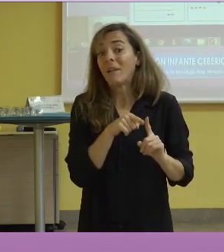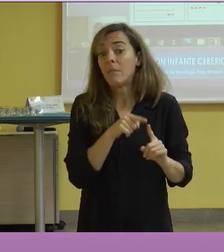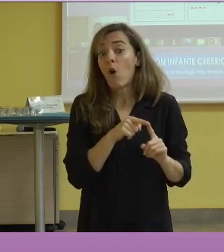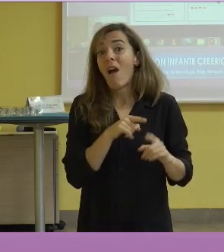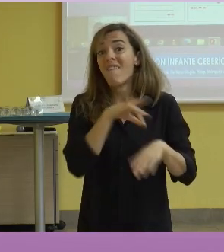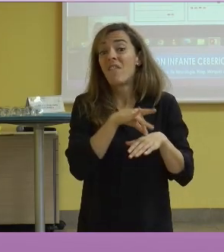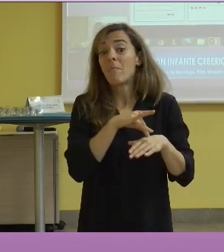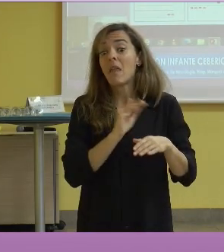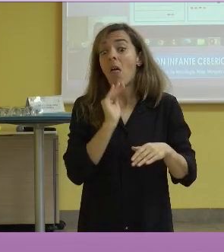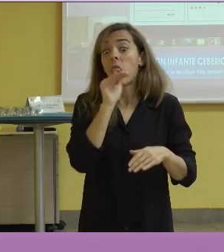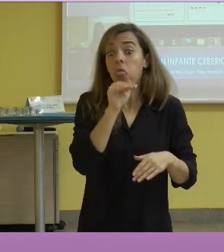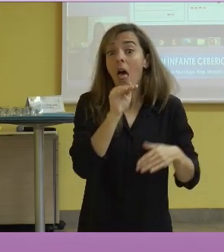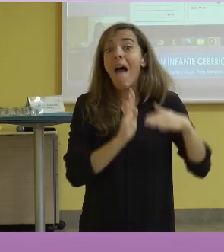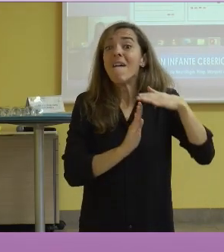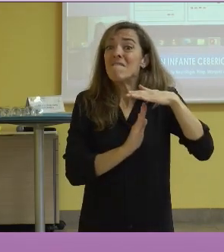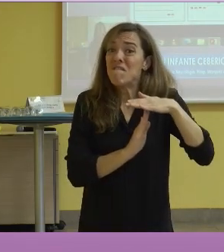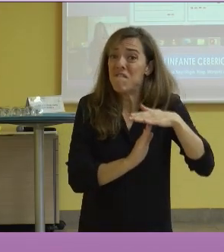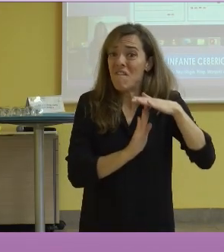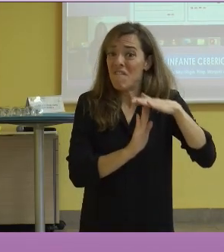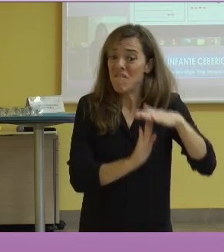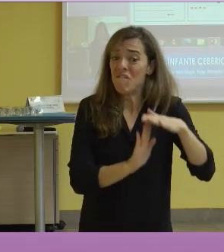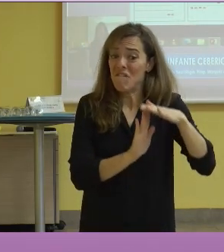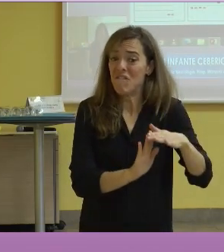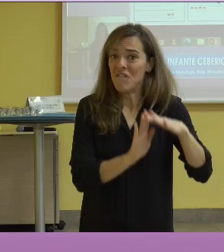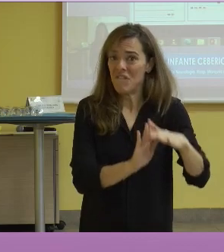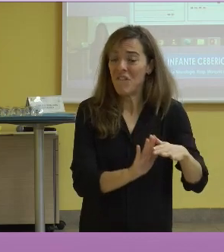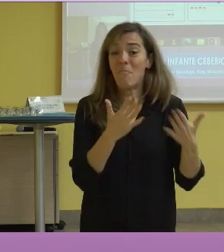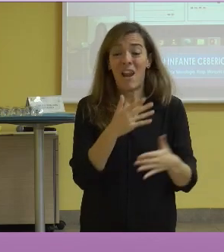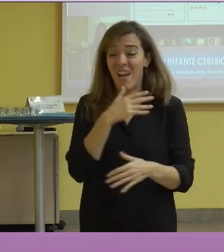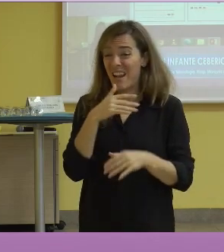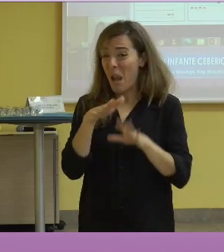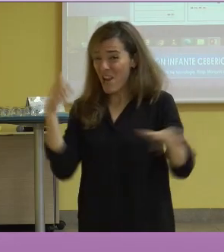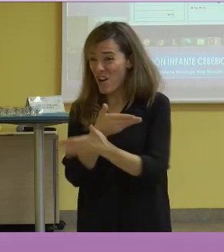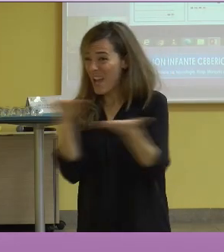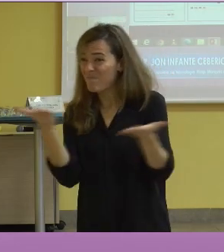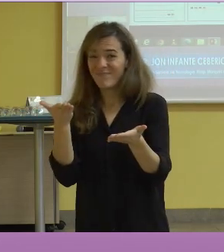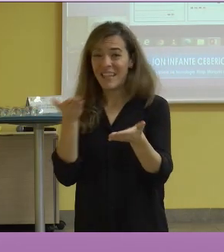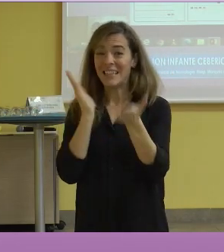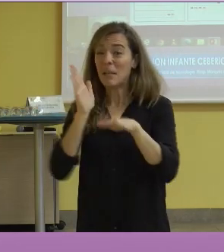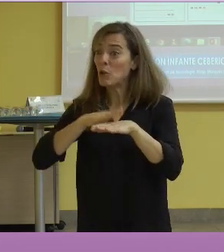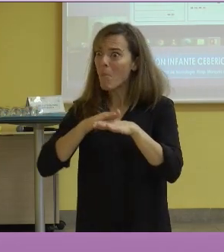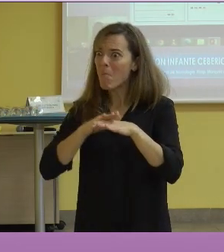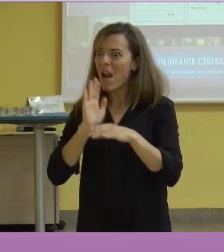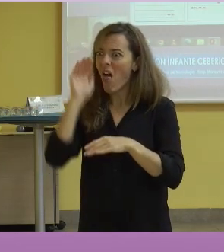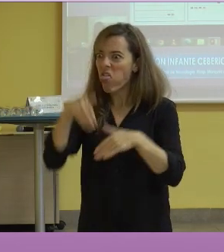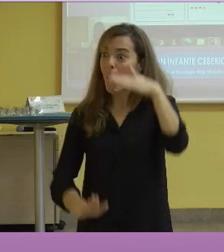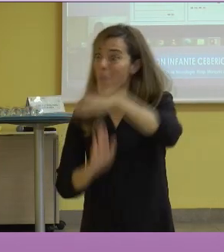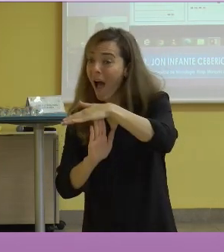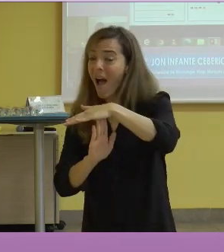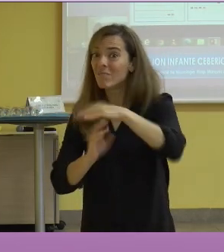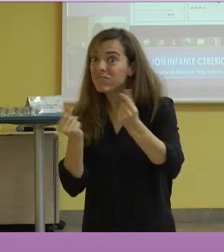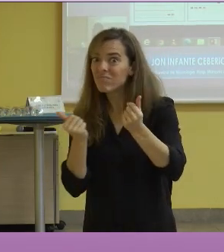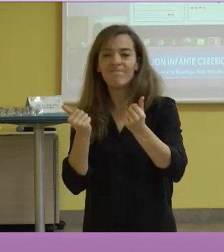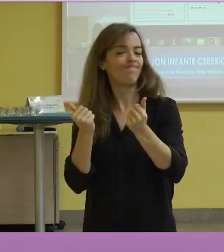la enfermedad, pero desgraciadamente la inmensa mayoría a día de hoy, en cuanto a tratamientos que frenen la progresión, no